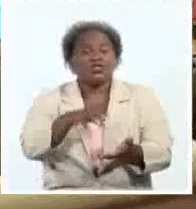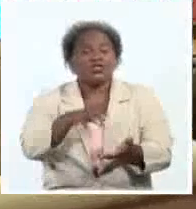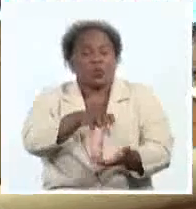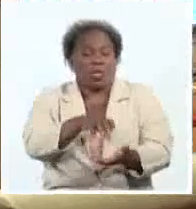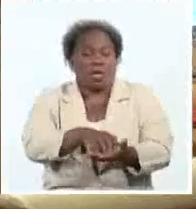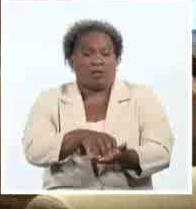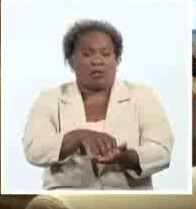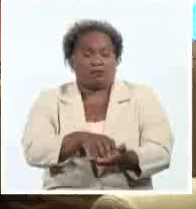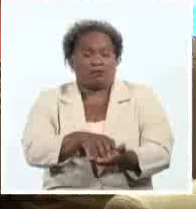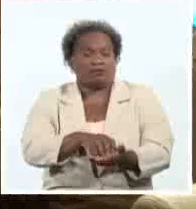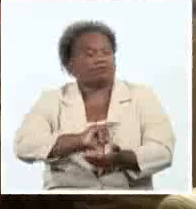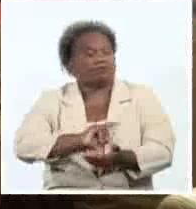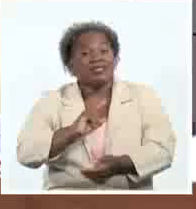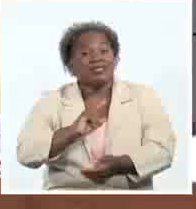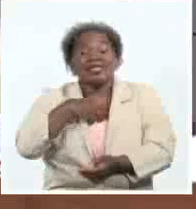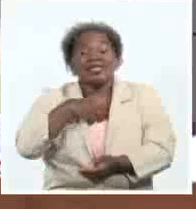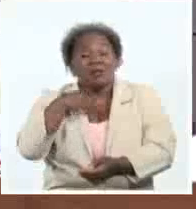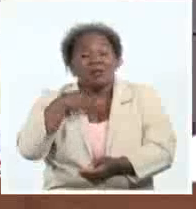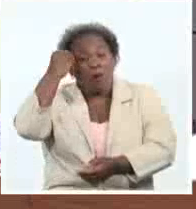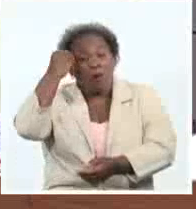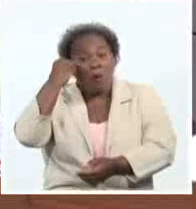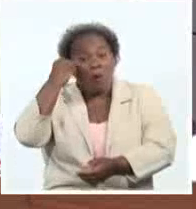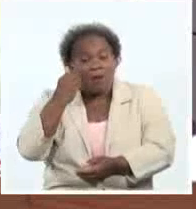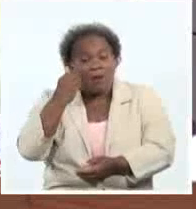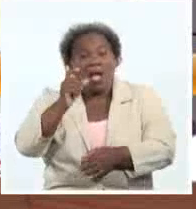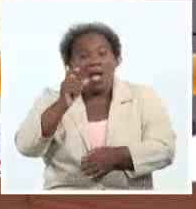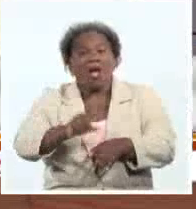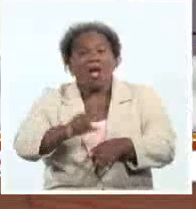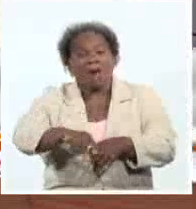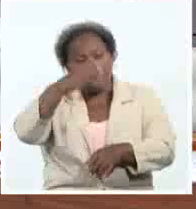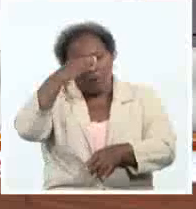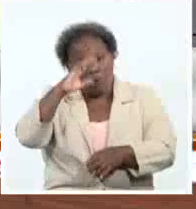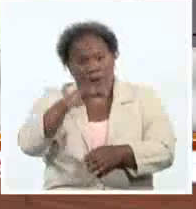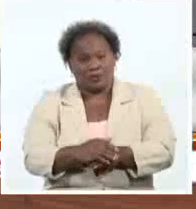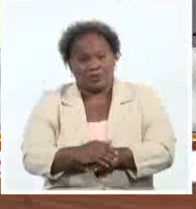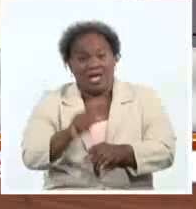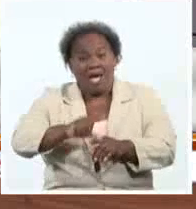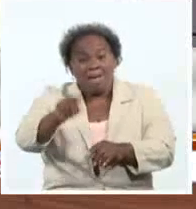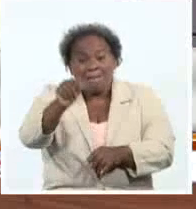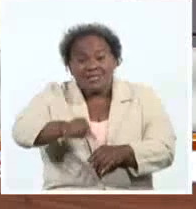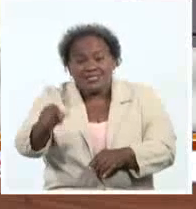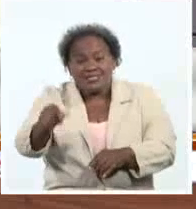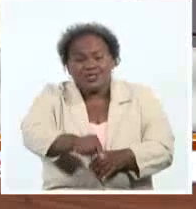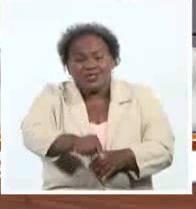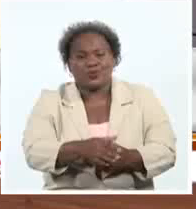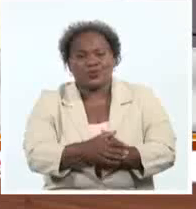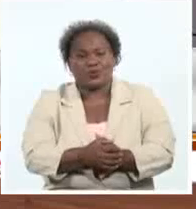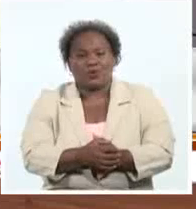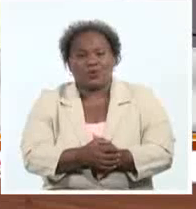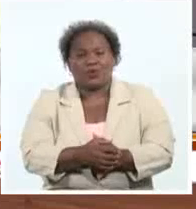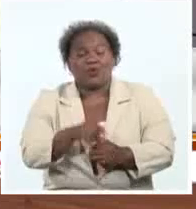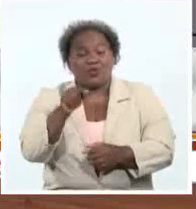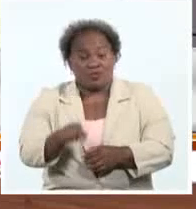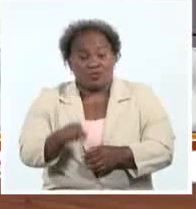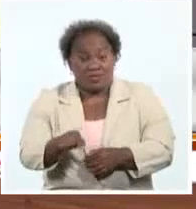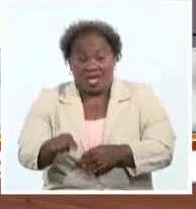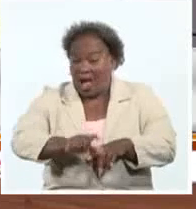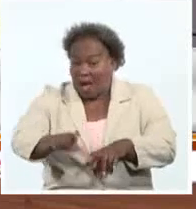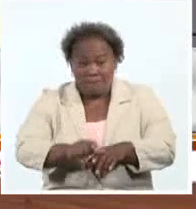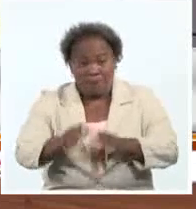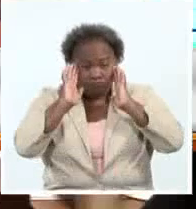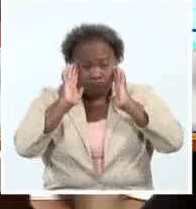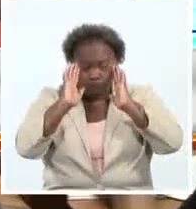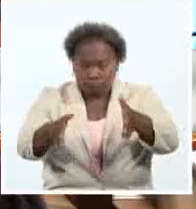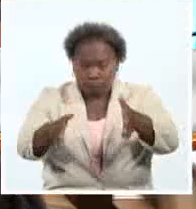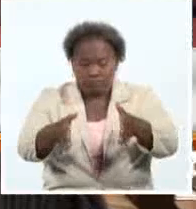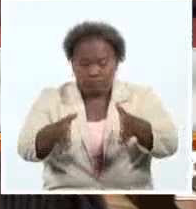ocuparnos más del campo cubano, del campesinado cubano, de la ruralidad en su amplio sentido